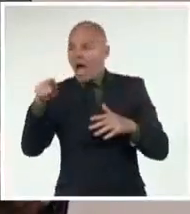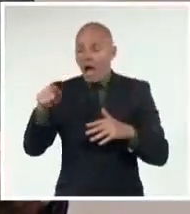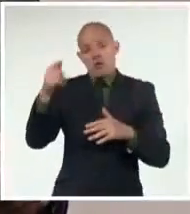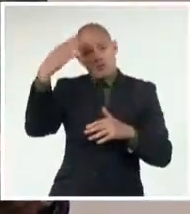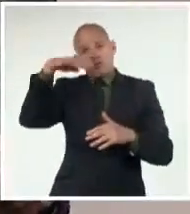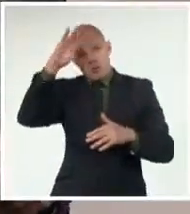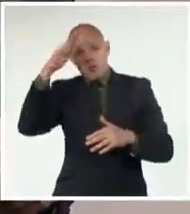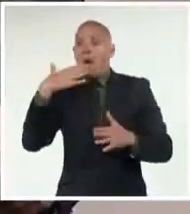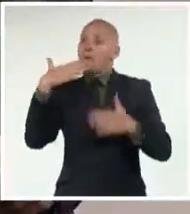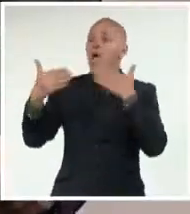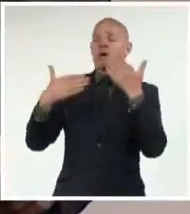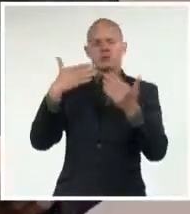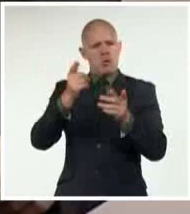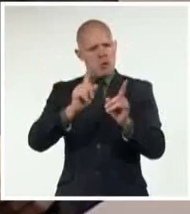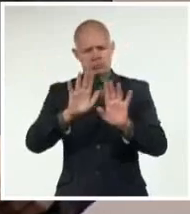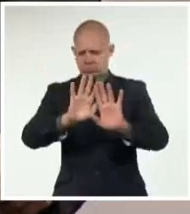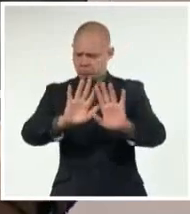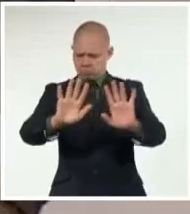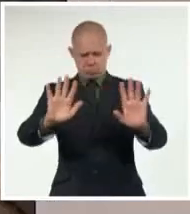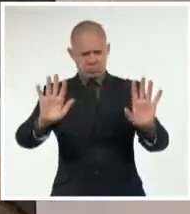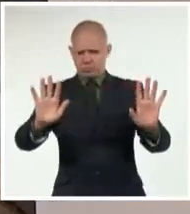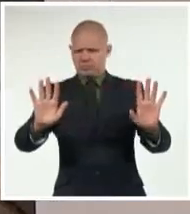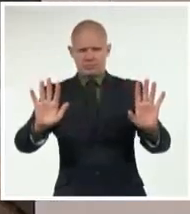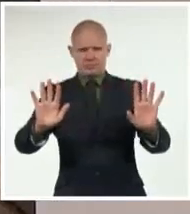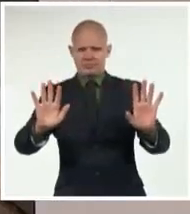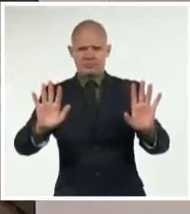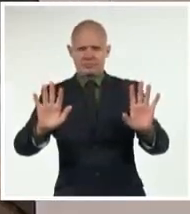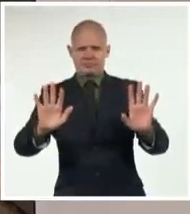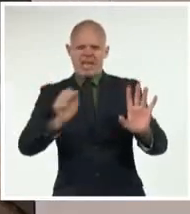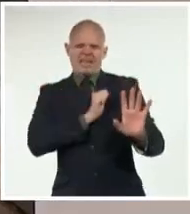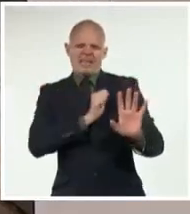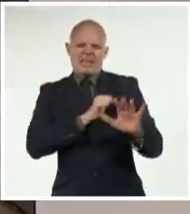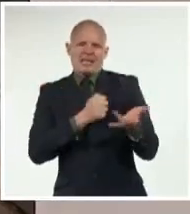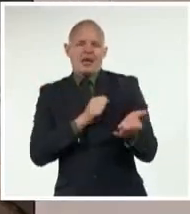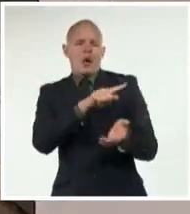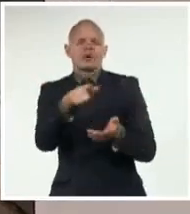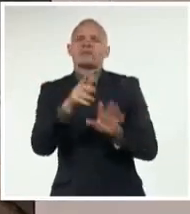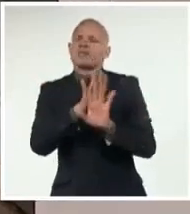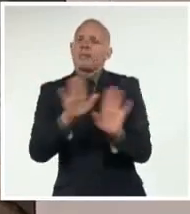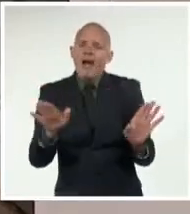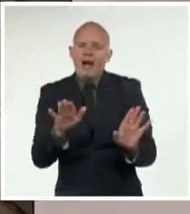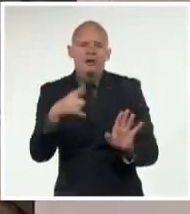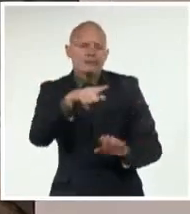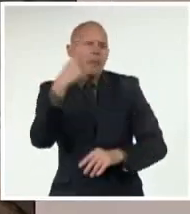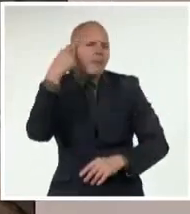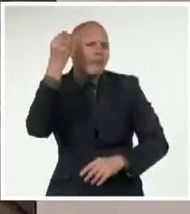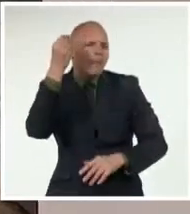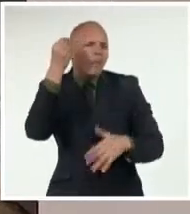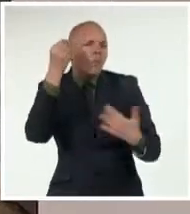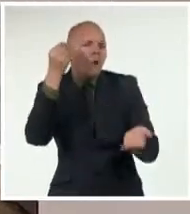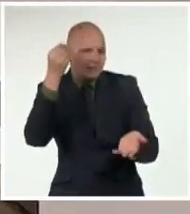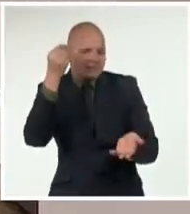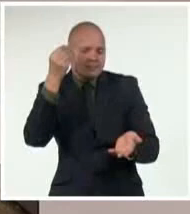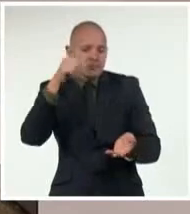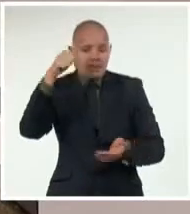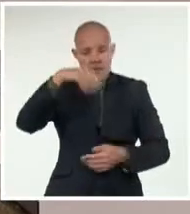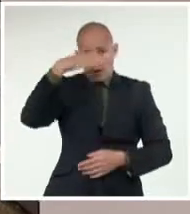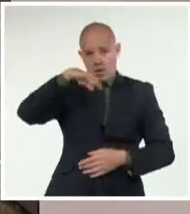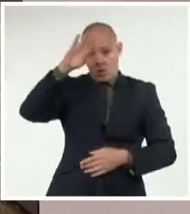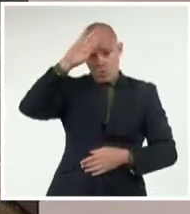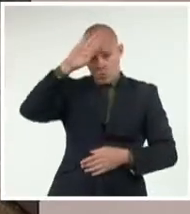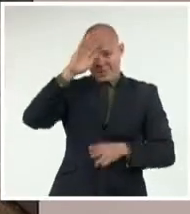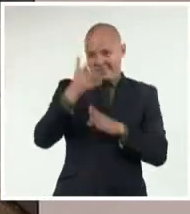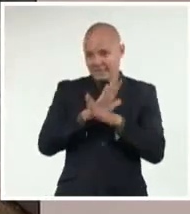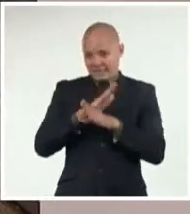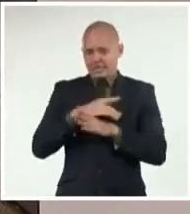análisis y a la concertación de esfuerzos. Cuba representa una experiencia concreta de construcción